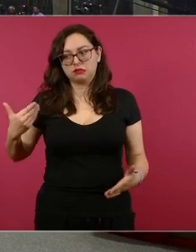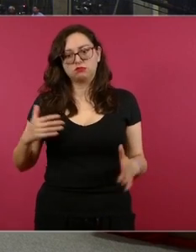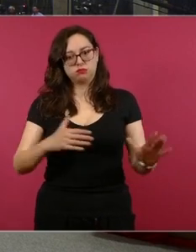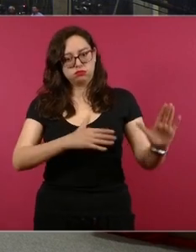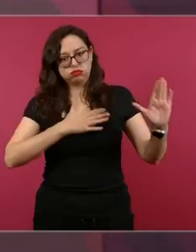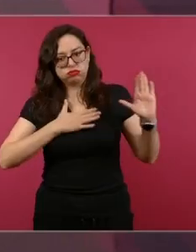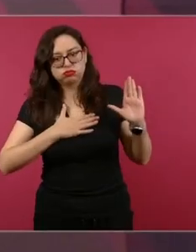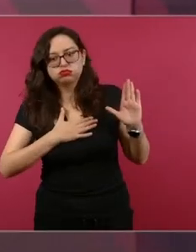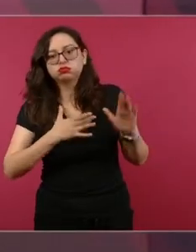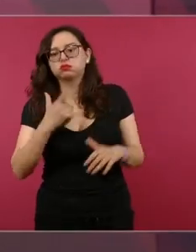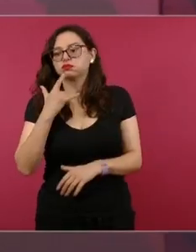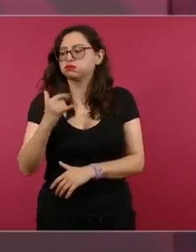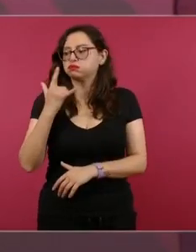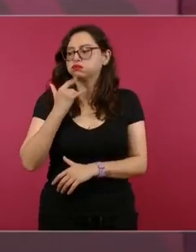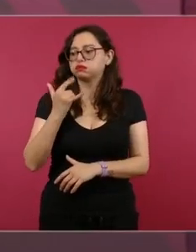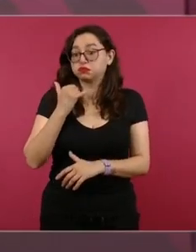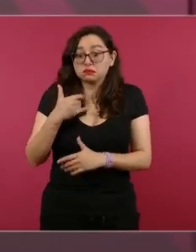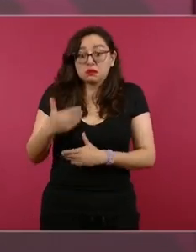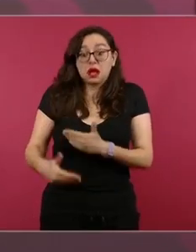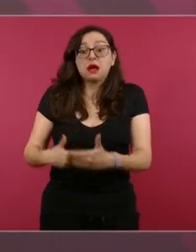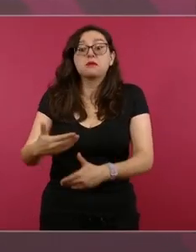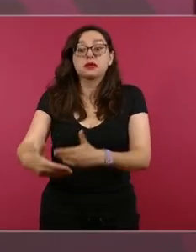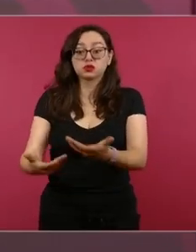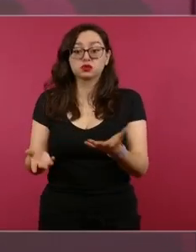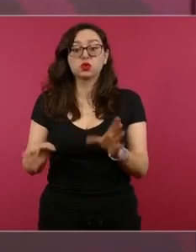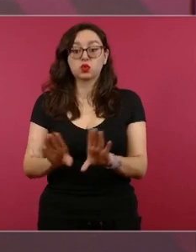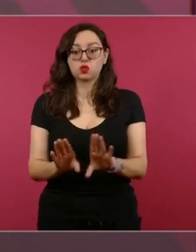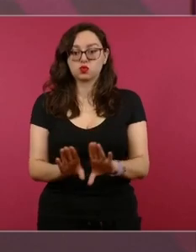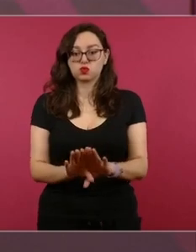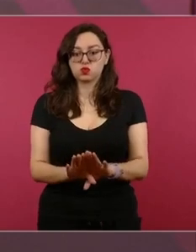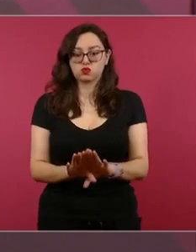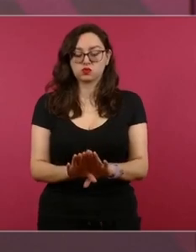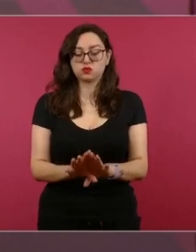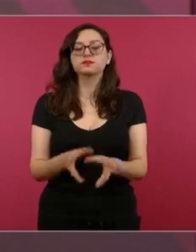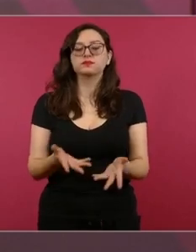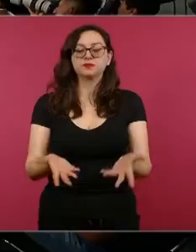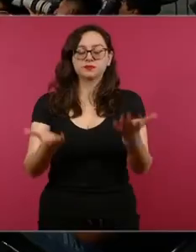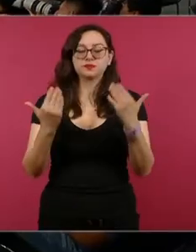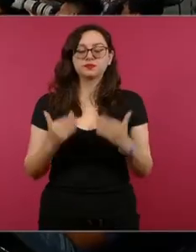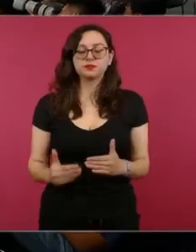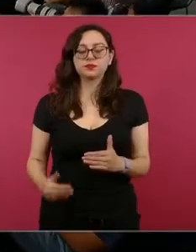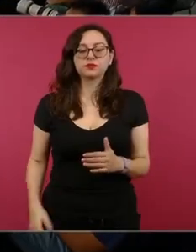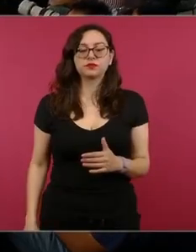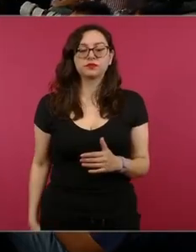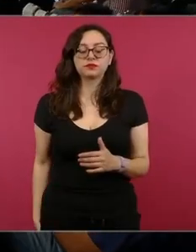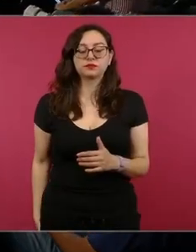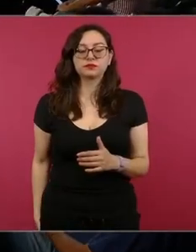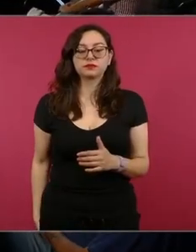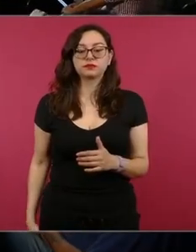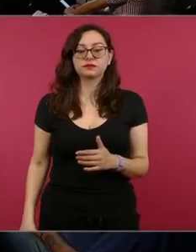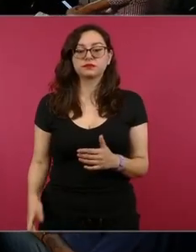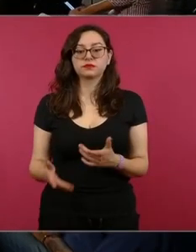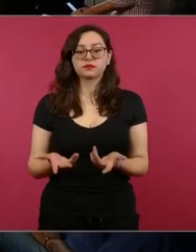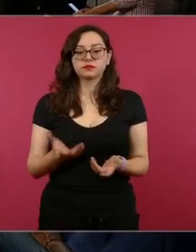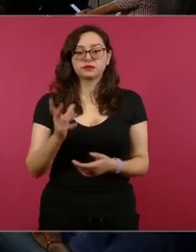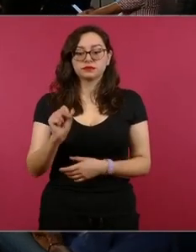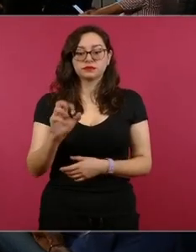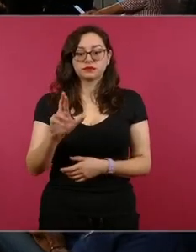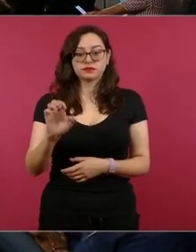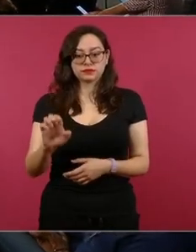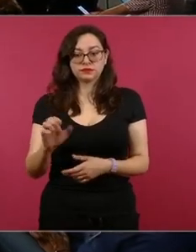de los mineros. Entonces, si les parece, empezamos con la secretaria de Gobernación, con Luz